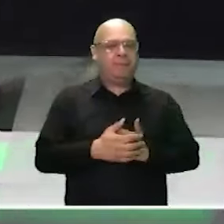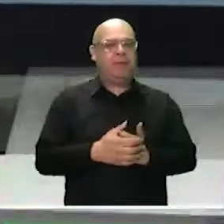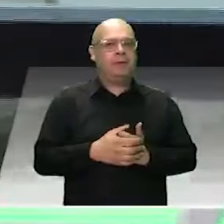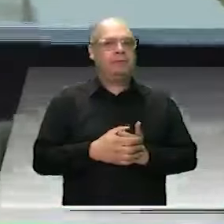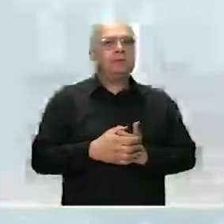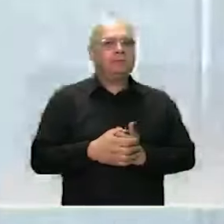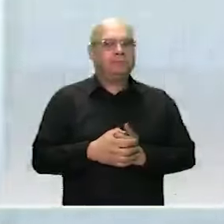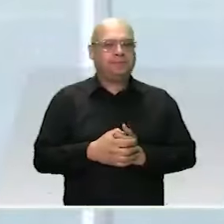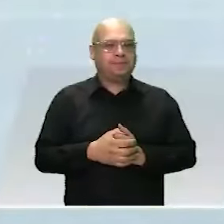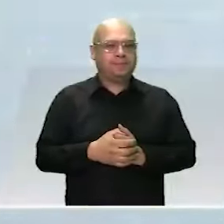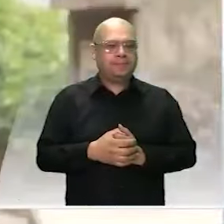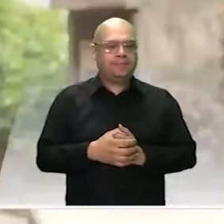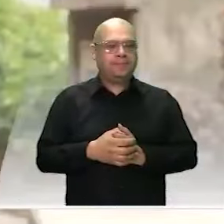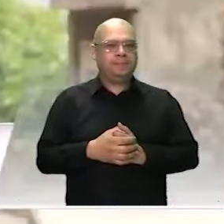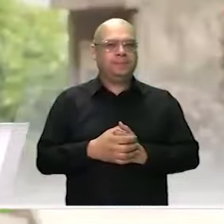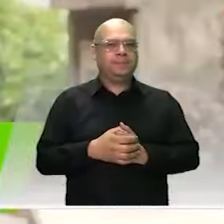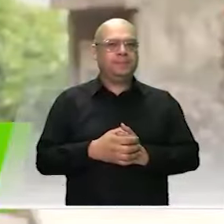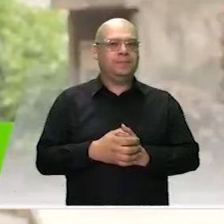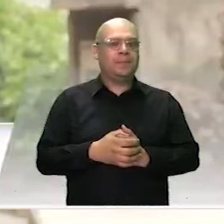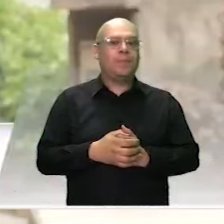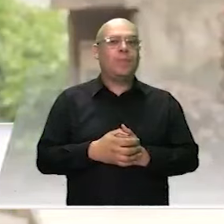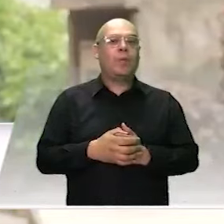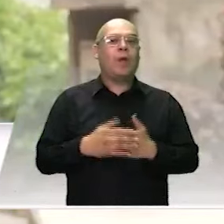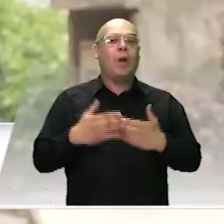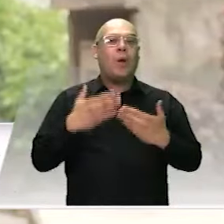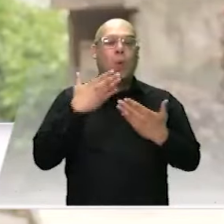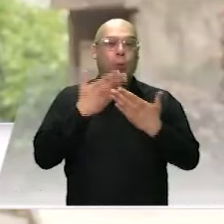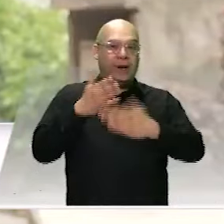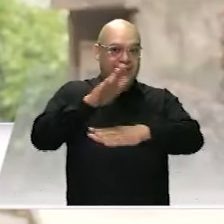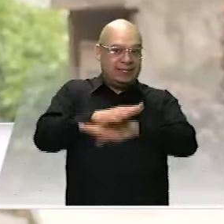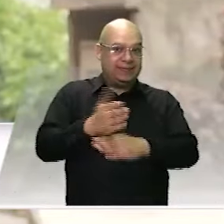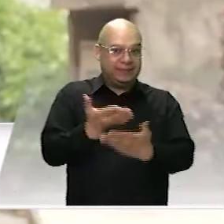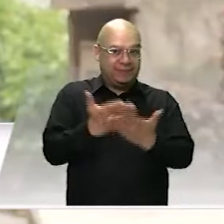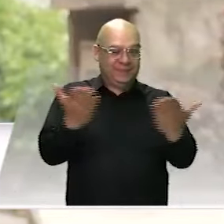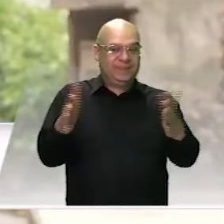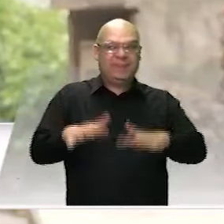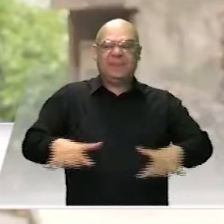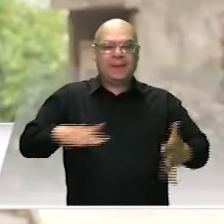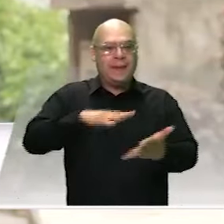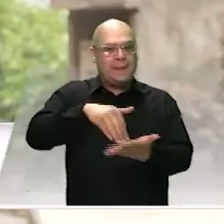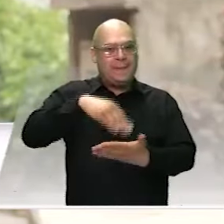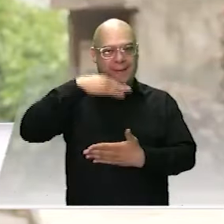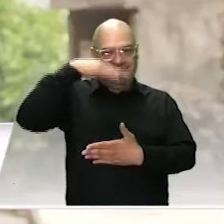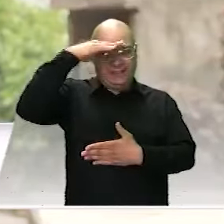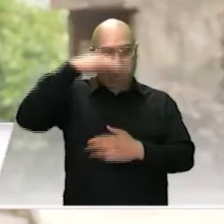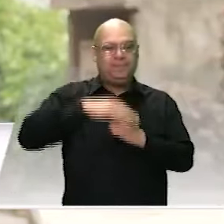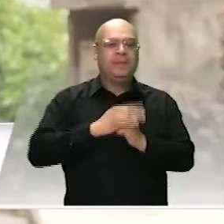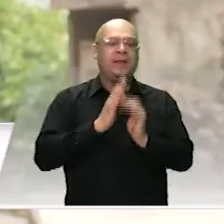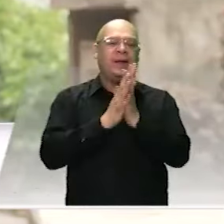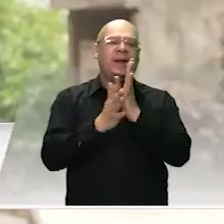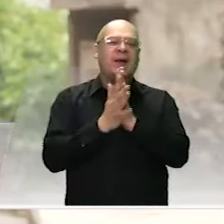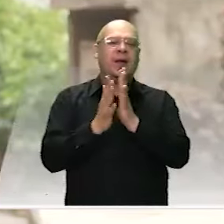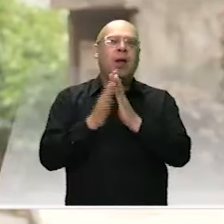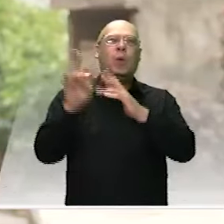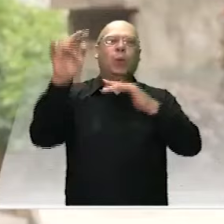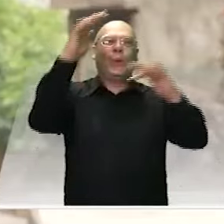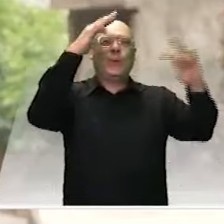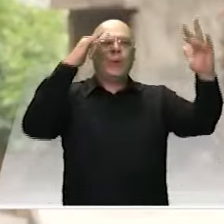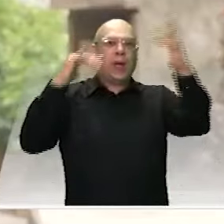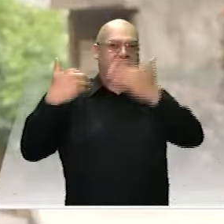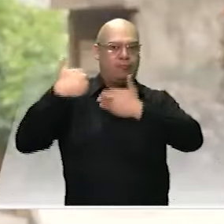adelante compañeros Muy buenas tardes los saludos del centro de Medellín para contarles que las autoridades ambientales